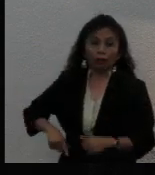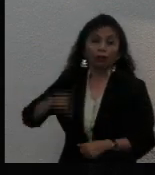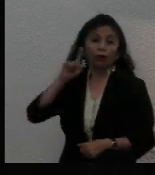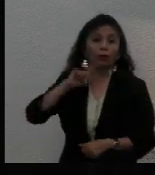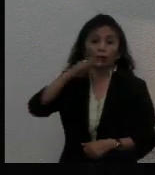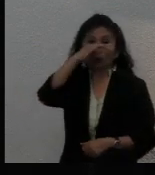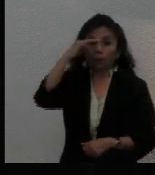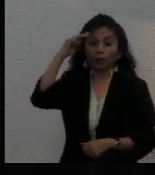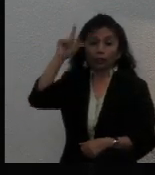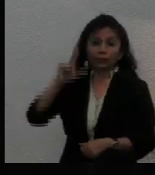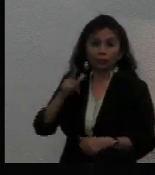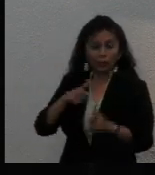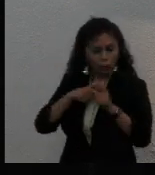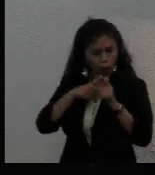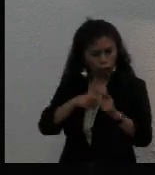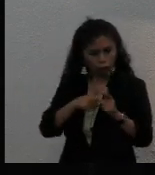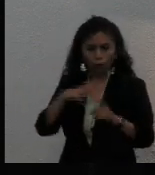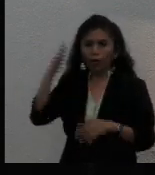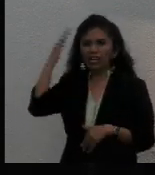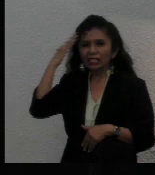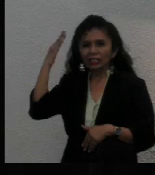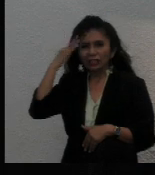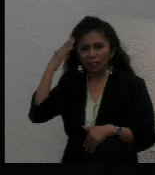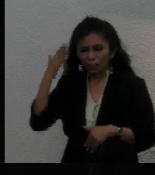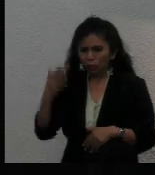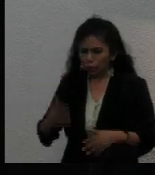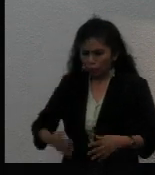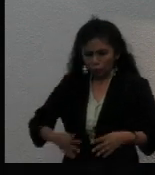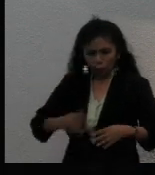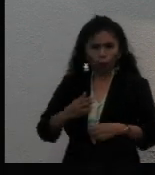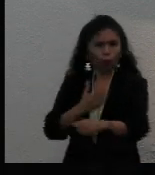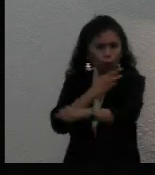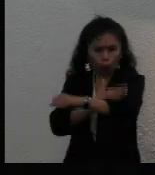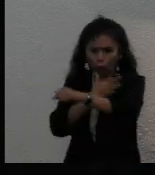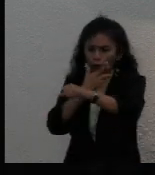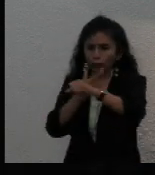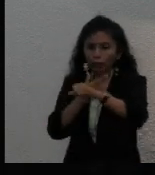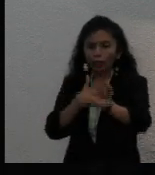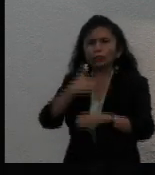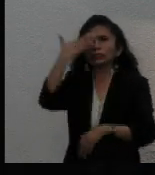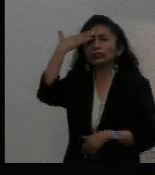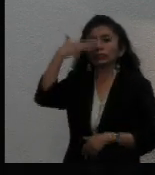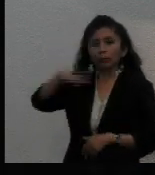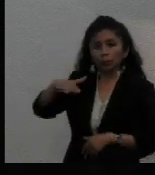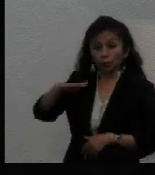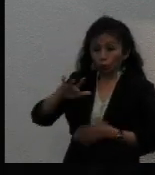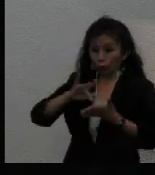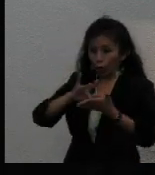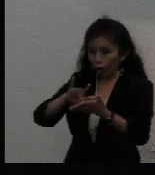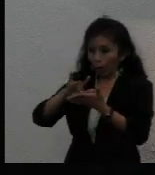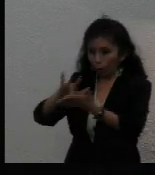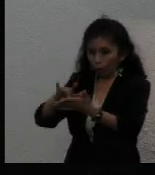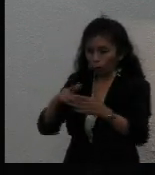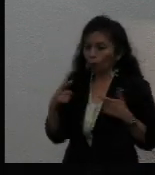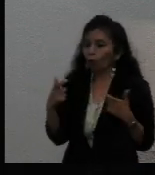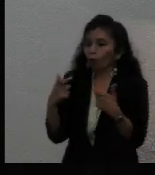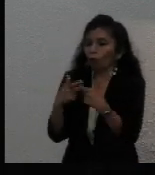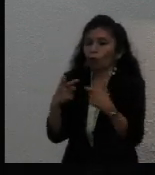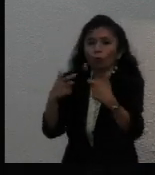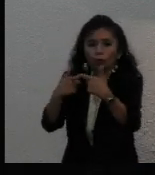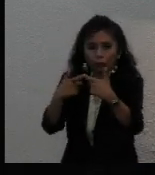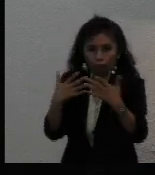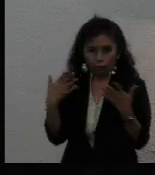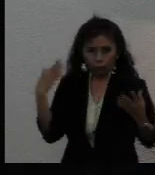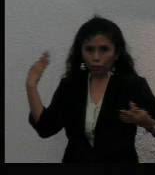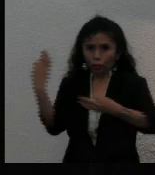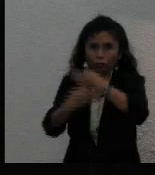Lezama continúa liderando con integridad y visión, y estamos seguros que con el apoyo y la colaboración de todas y